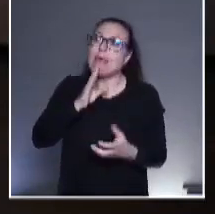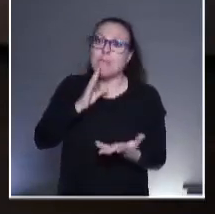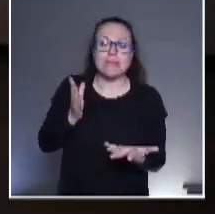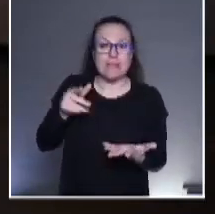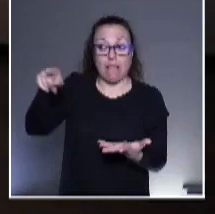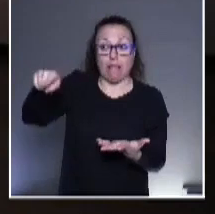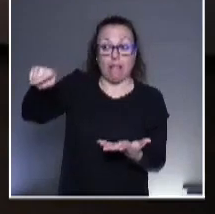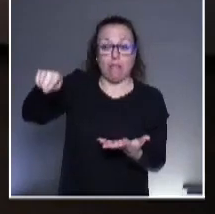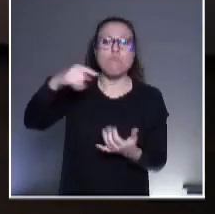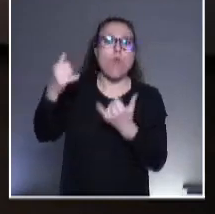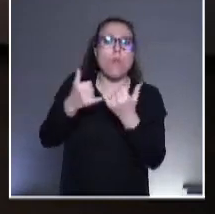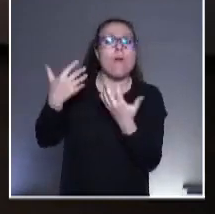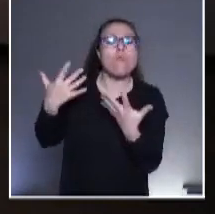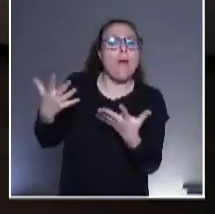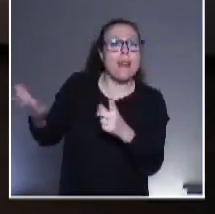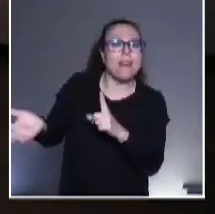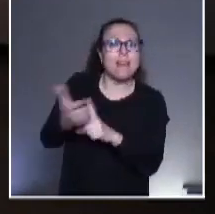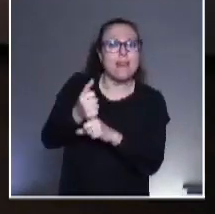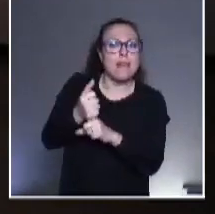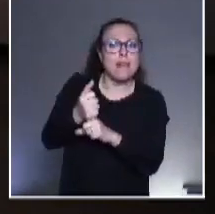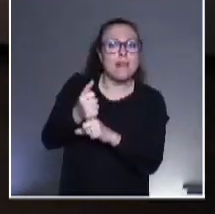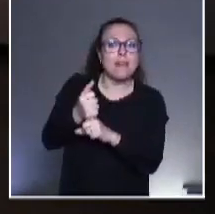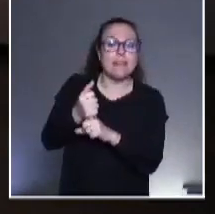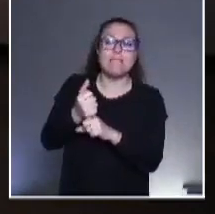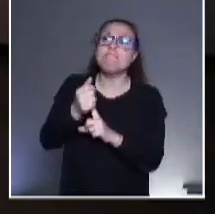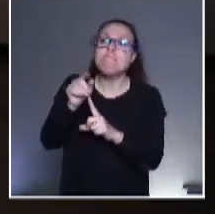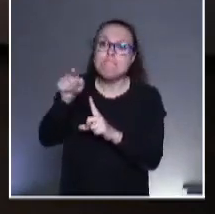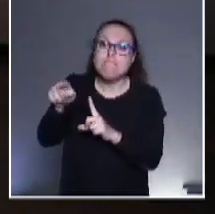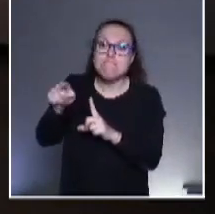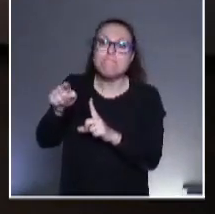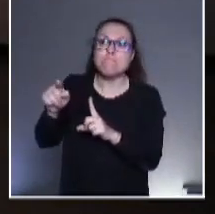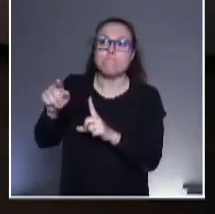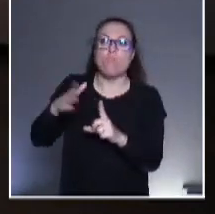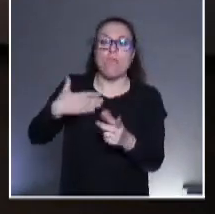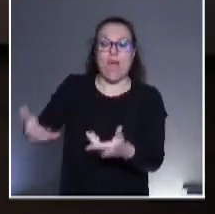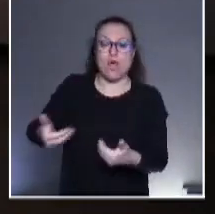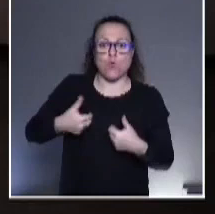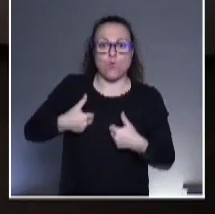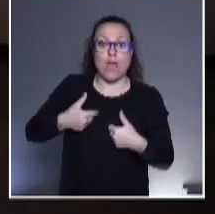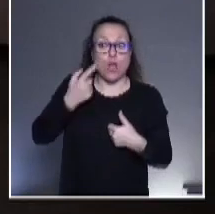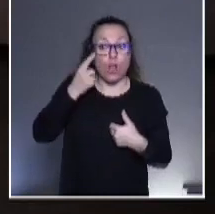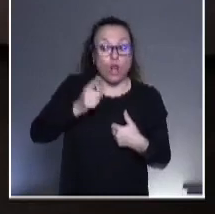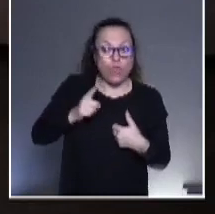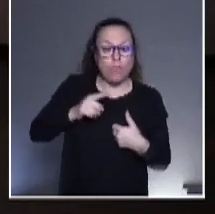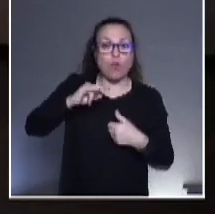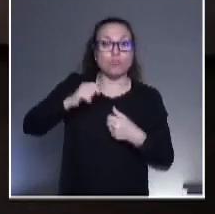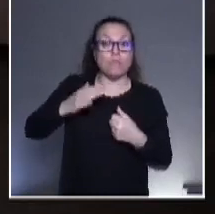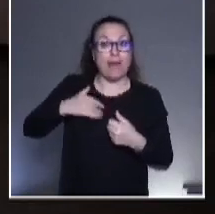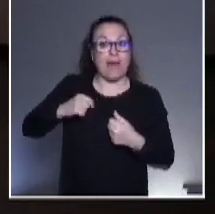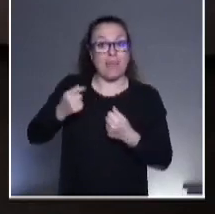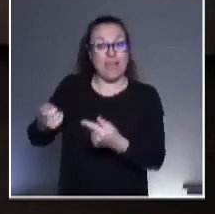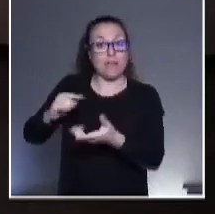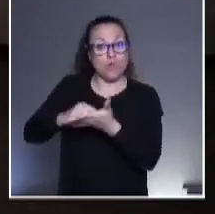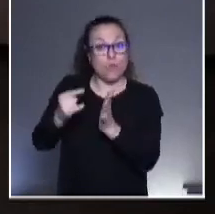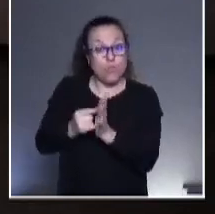ahí, cuál es el problema, buscamos en la bibliografía qué es lo que nos puede ayudar, que no conocemos todavía, para resolverlo, y